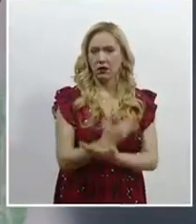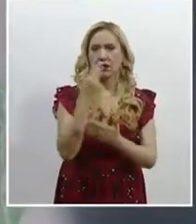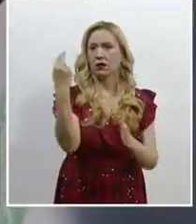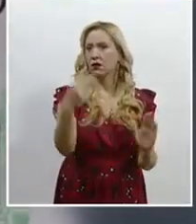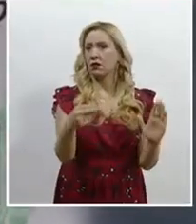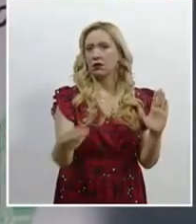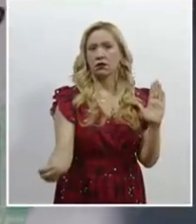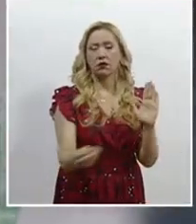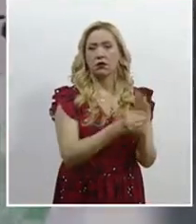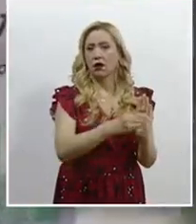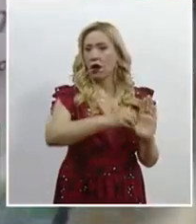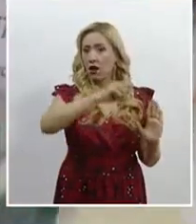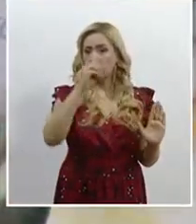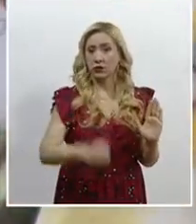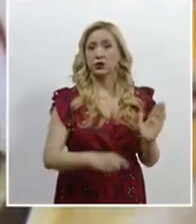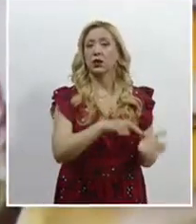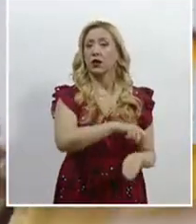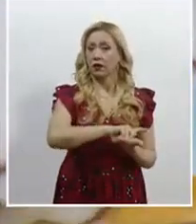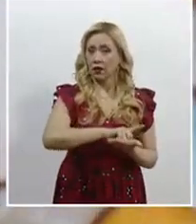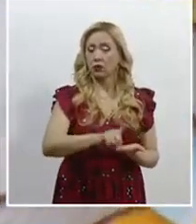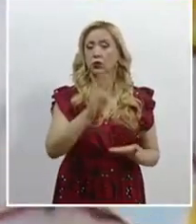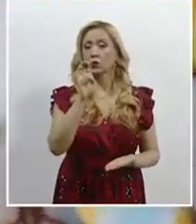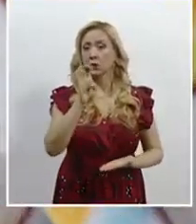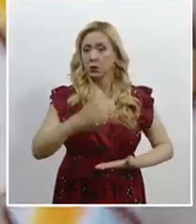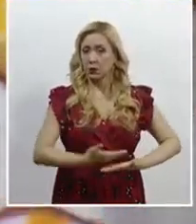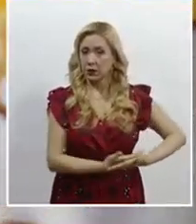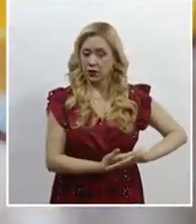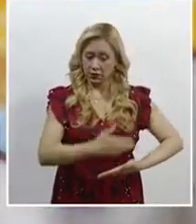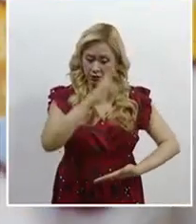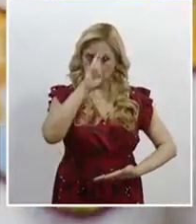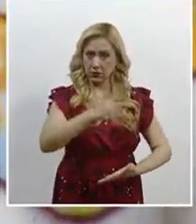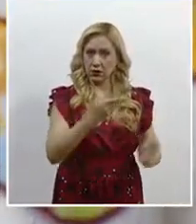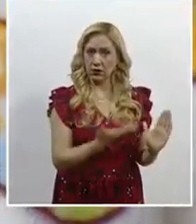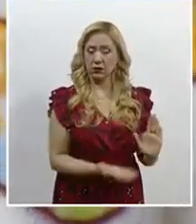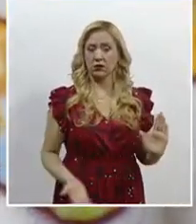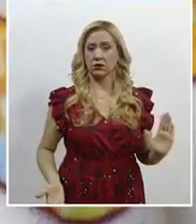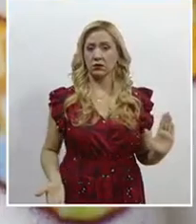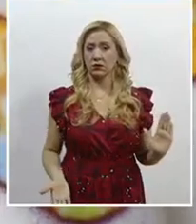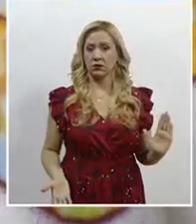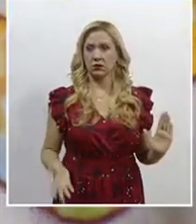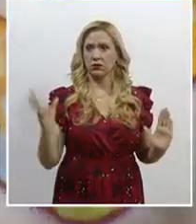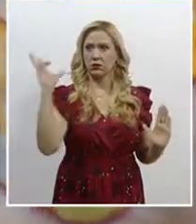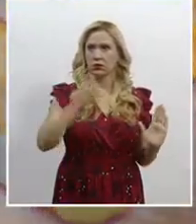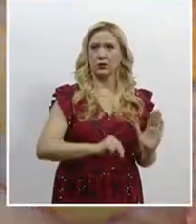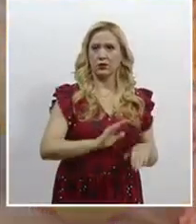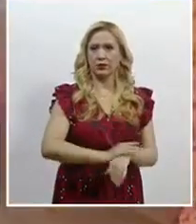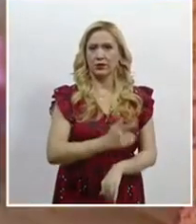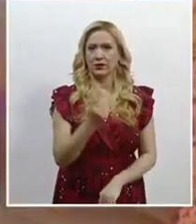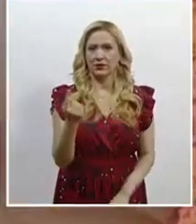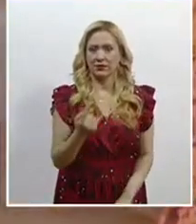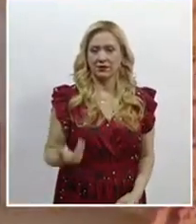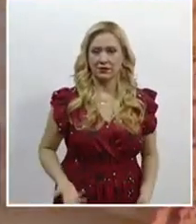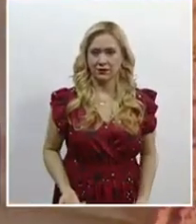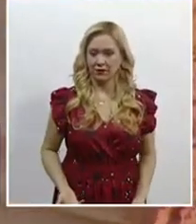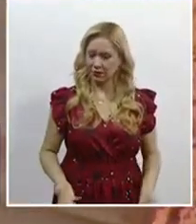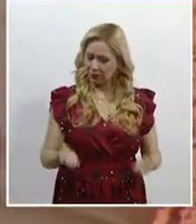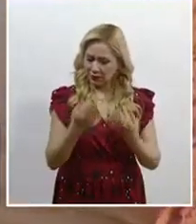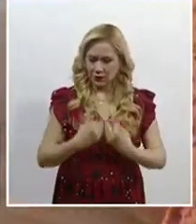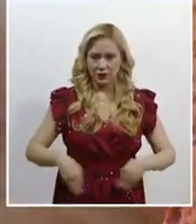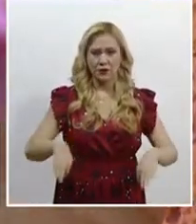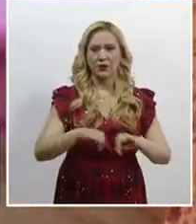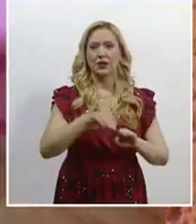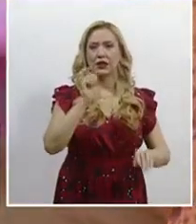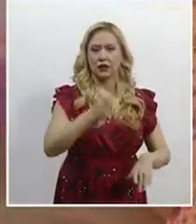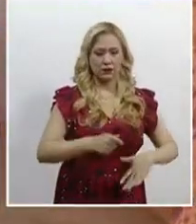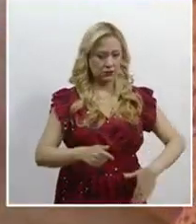es inherente al ser humano y tiene como sustento la dignidad humana, por lo que es un derecho indispensable para que configure su